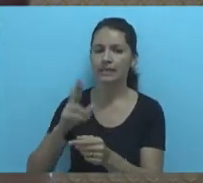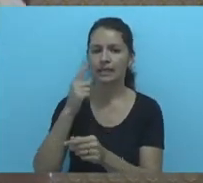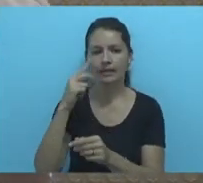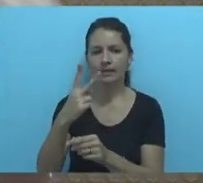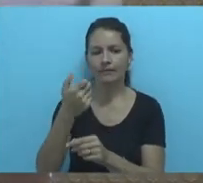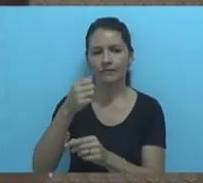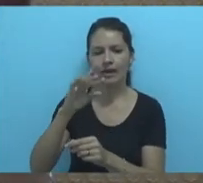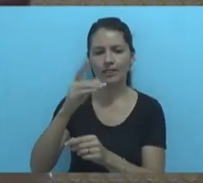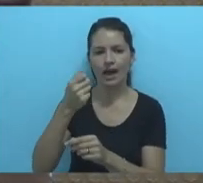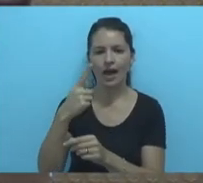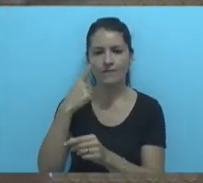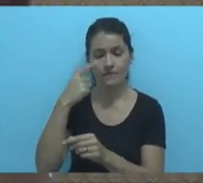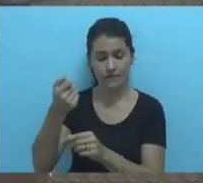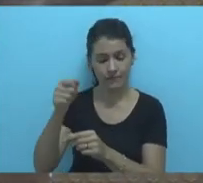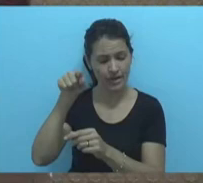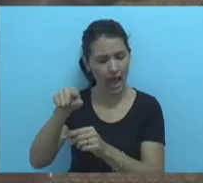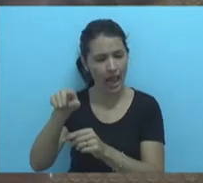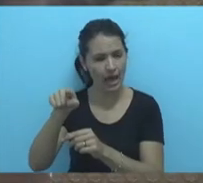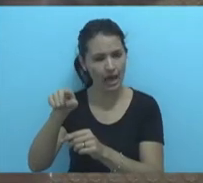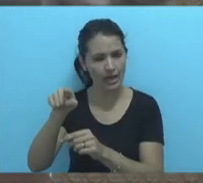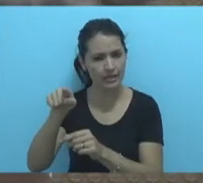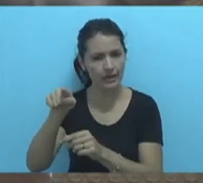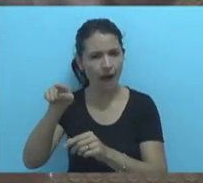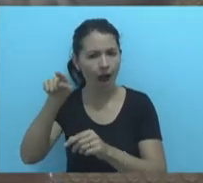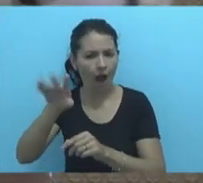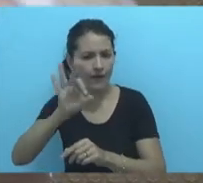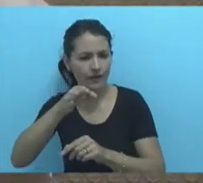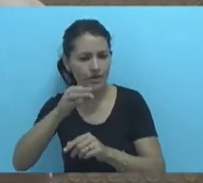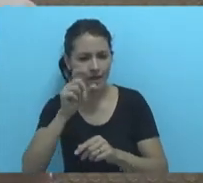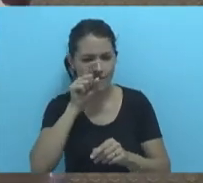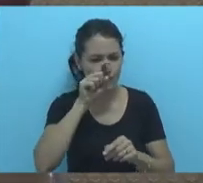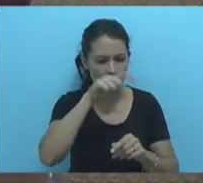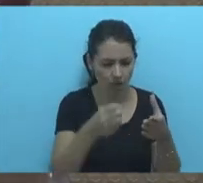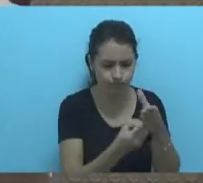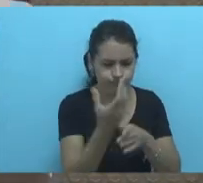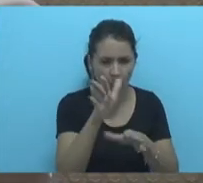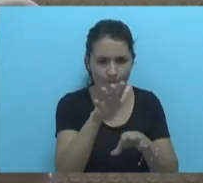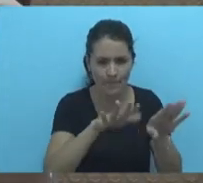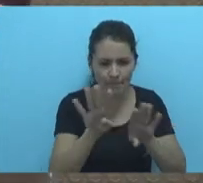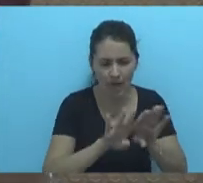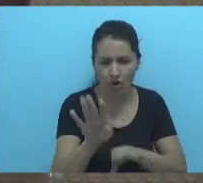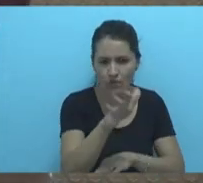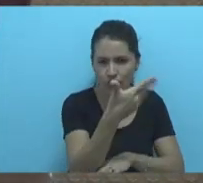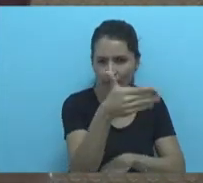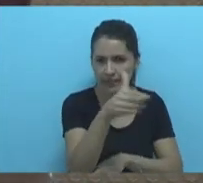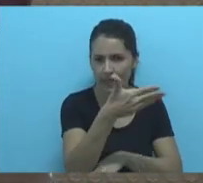Y cuando Rivadavia se enteró que Belgrano había creado esta bandera, le mandó una carta